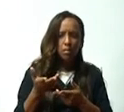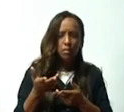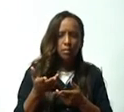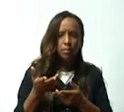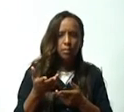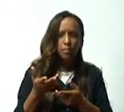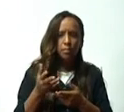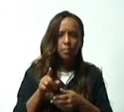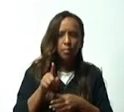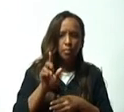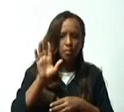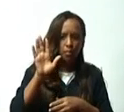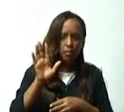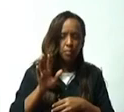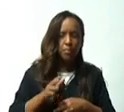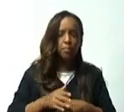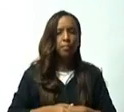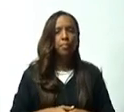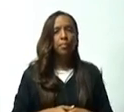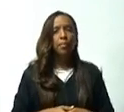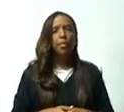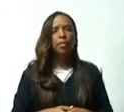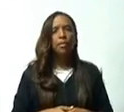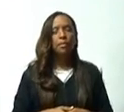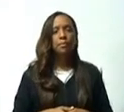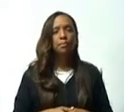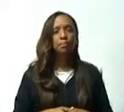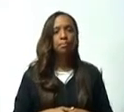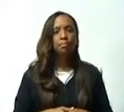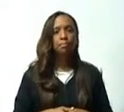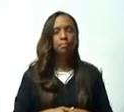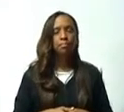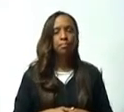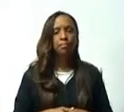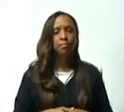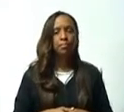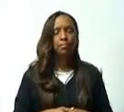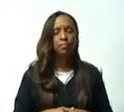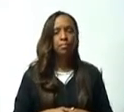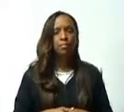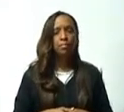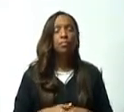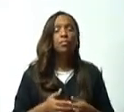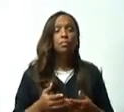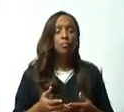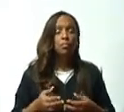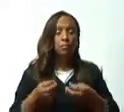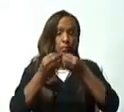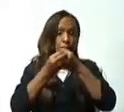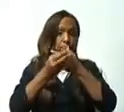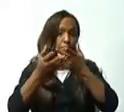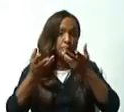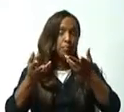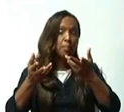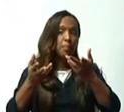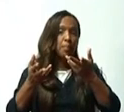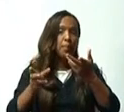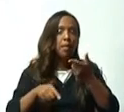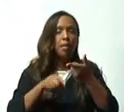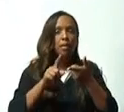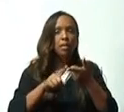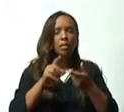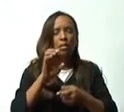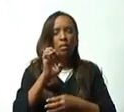Presidente, hace dos días falleció la exdiputada Enedina Córdoba